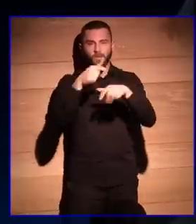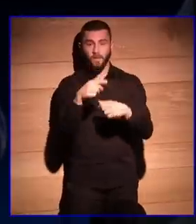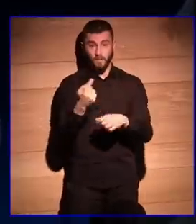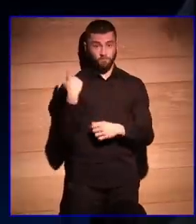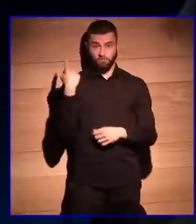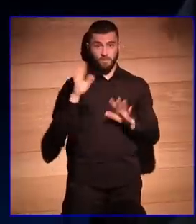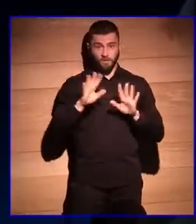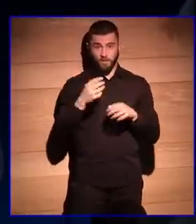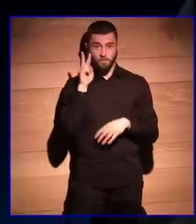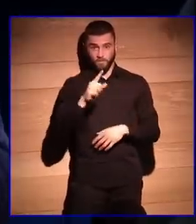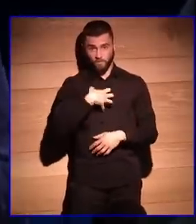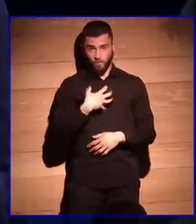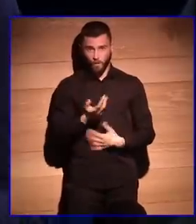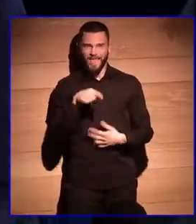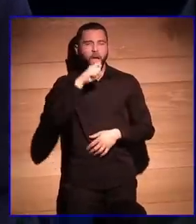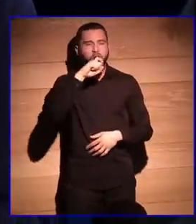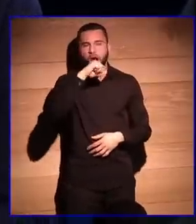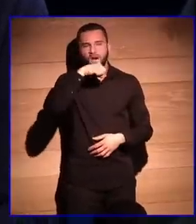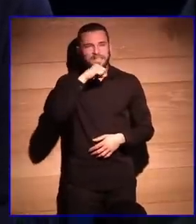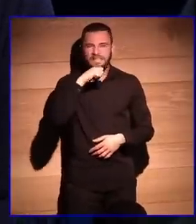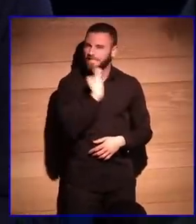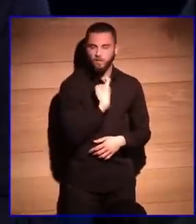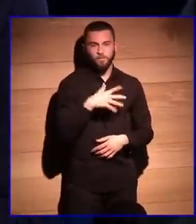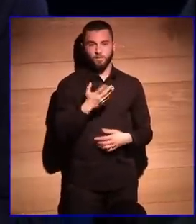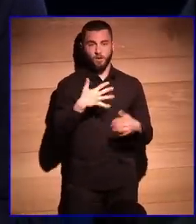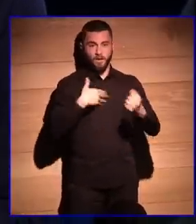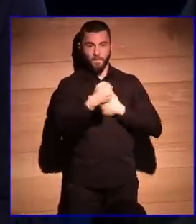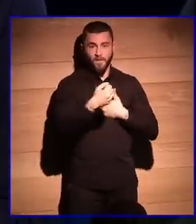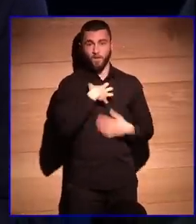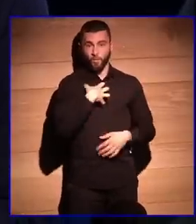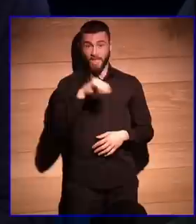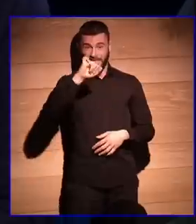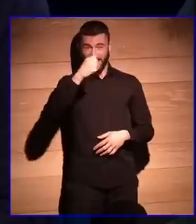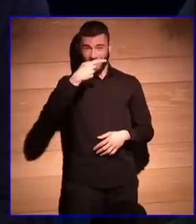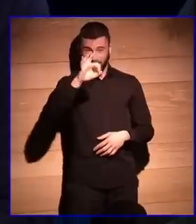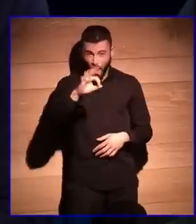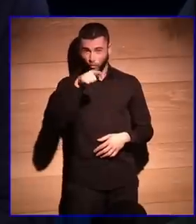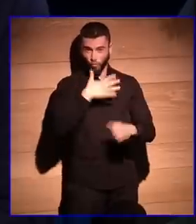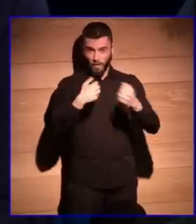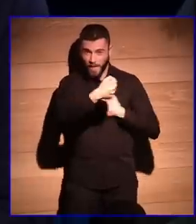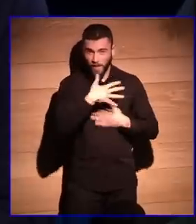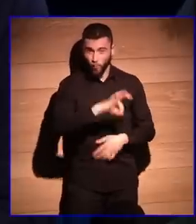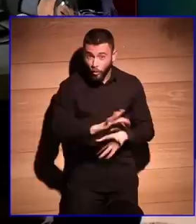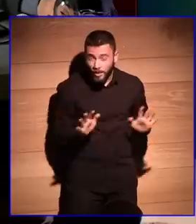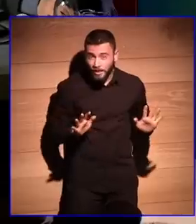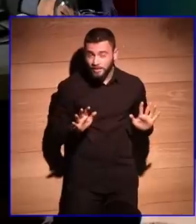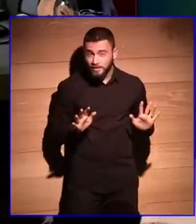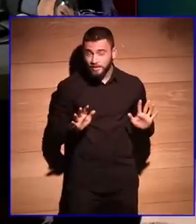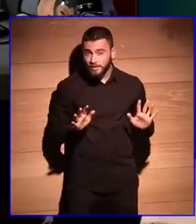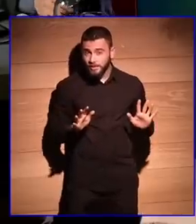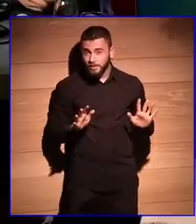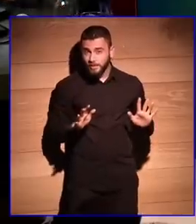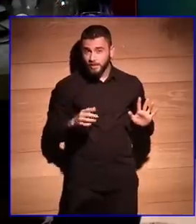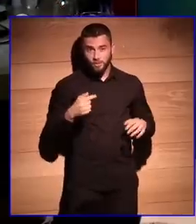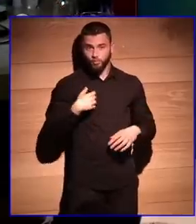son realmente odiosos. Ahí no puedes empatizar, bueno, no digas que puedes empatizar con Yago, porque no me lo creo. ¿Puedes empatizar con Yago? Sí. Es un personaje